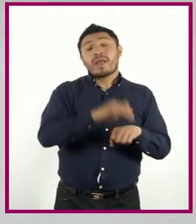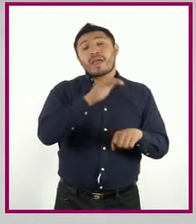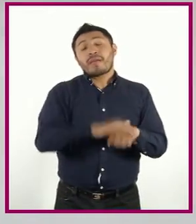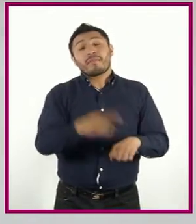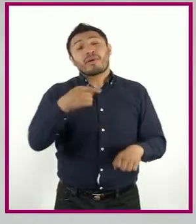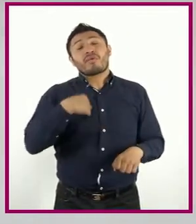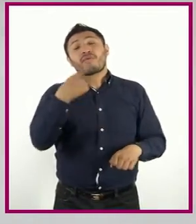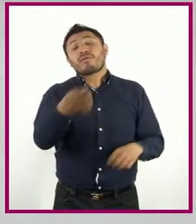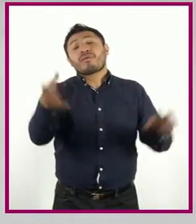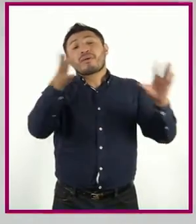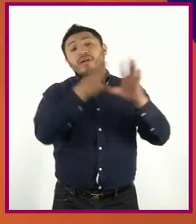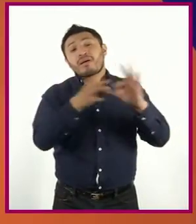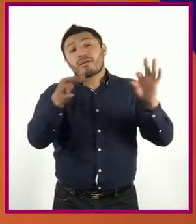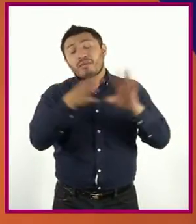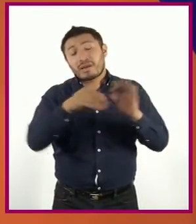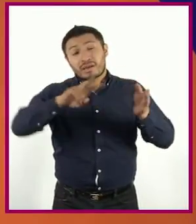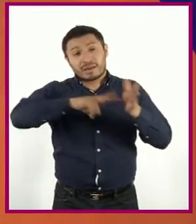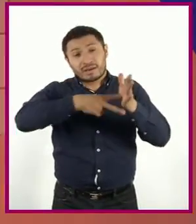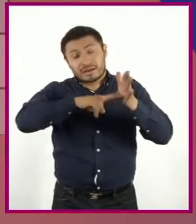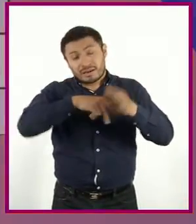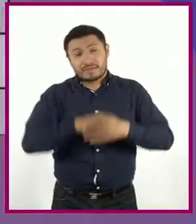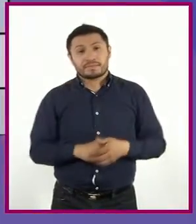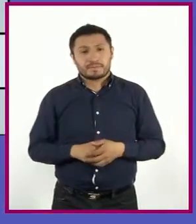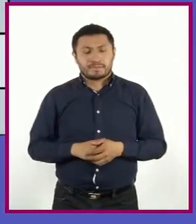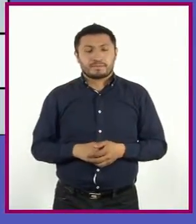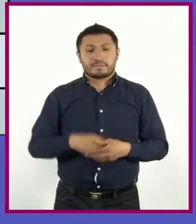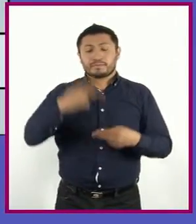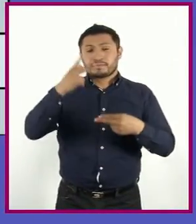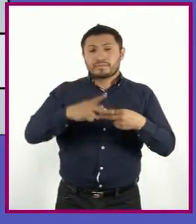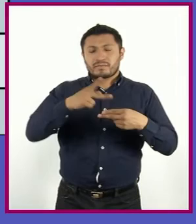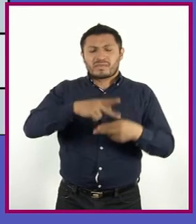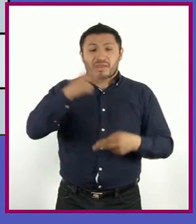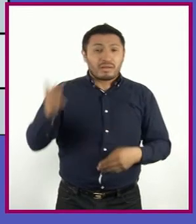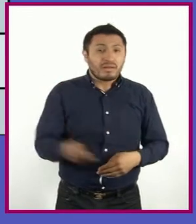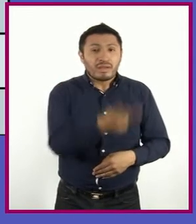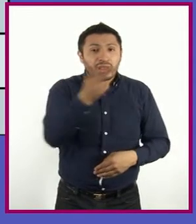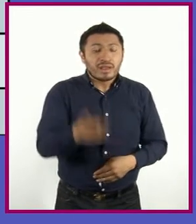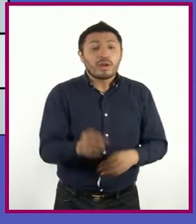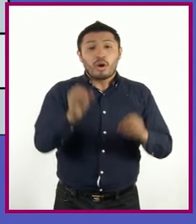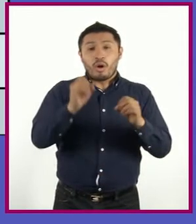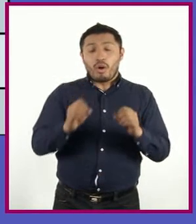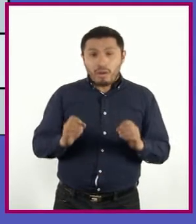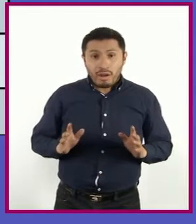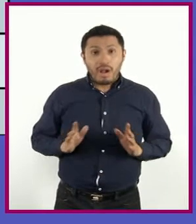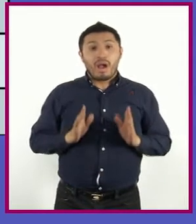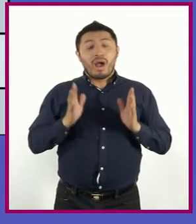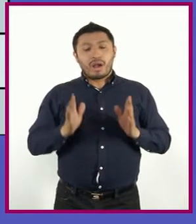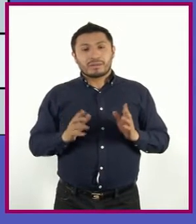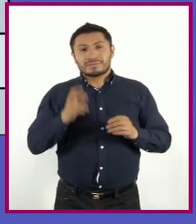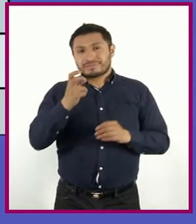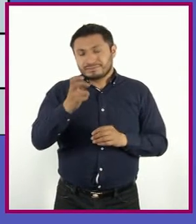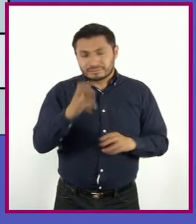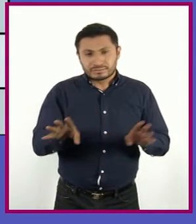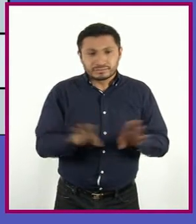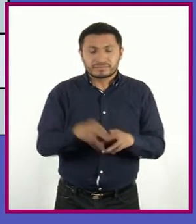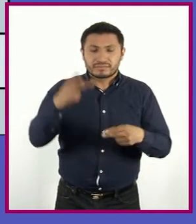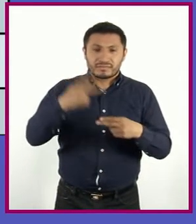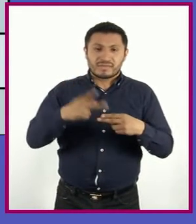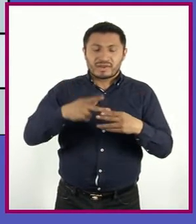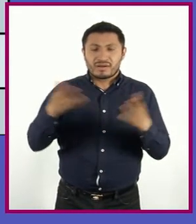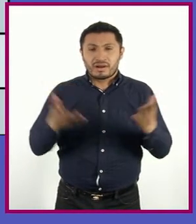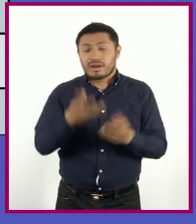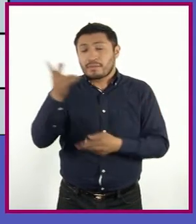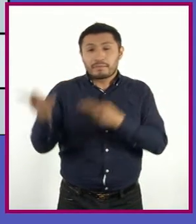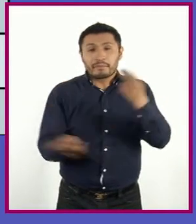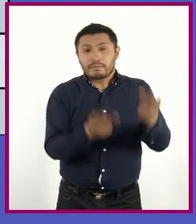es ingeniero. Los pronombres interrogativos o exclamativos son los pronombres utilizados para realizar